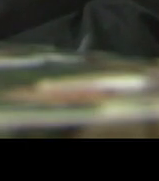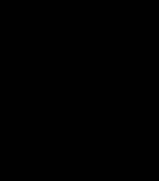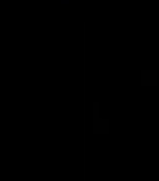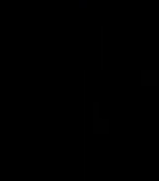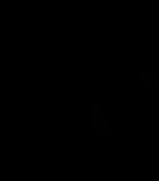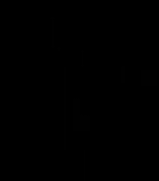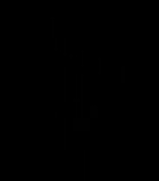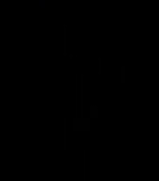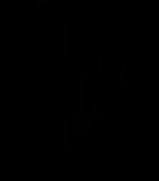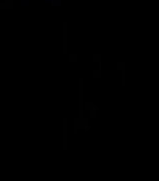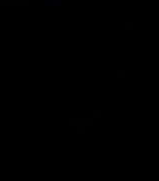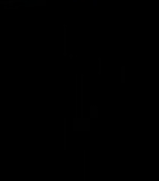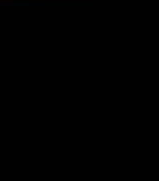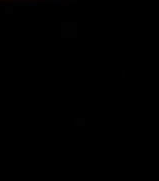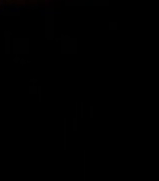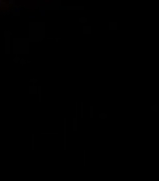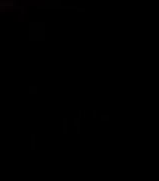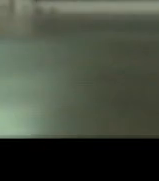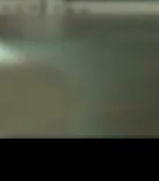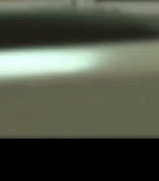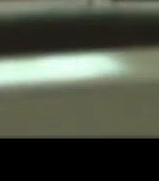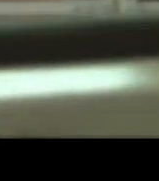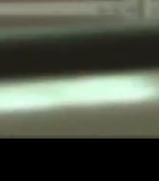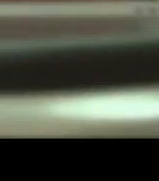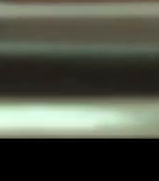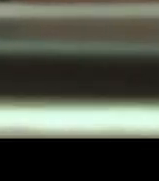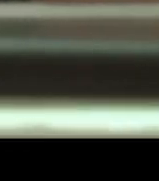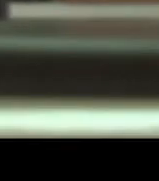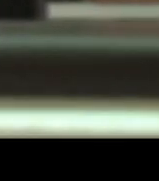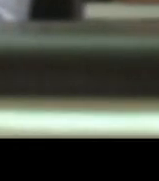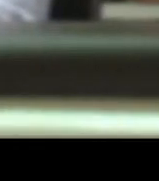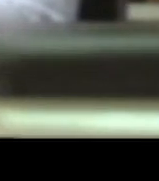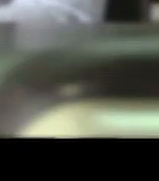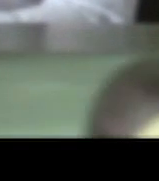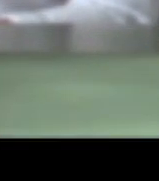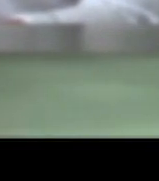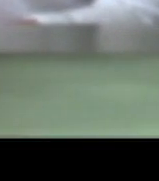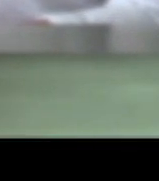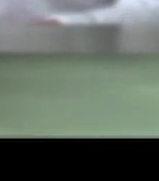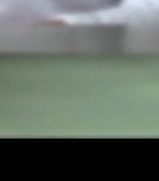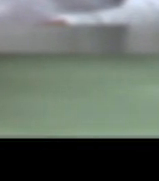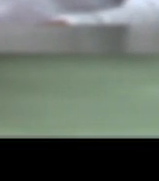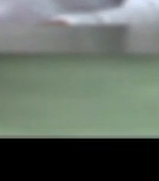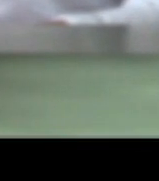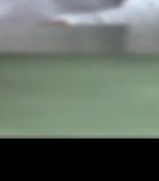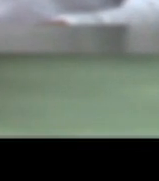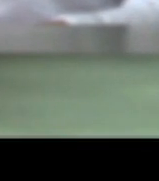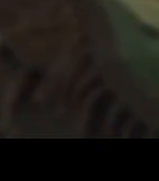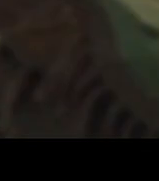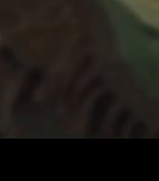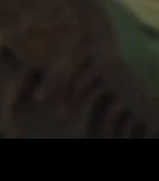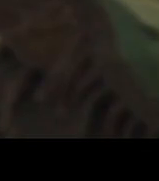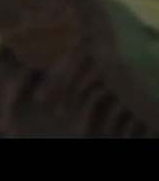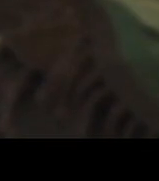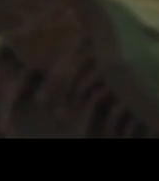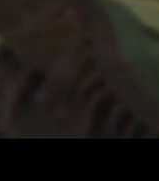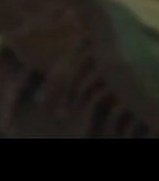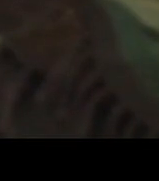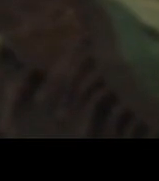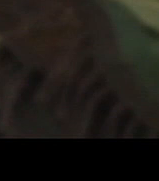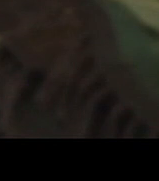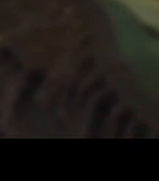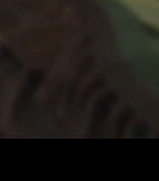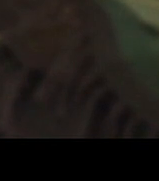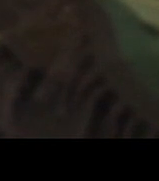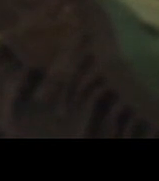la campaña de 1856. Punto y Coma. Nuestros libros tienen la palabra. Los domingos a las